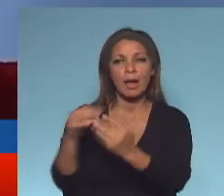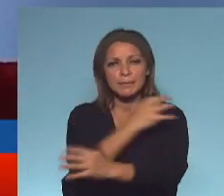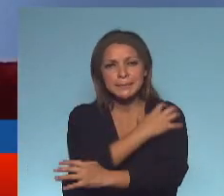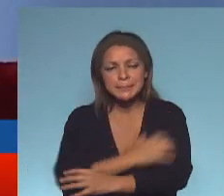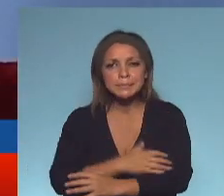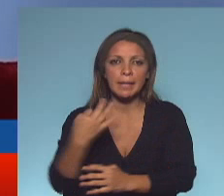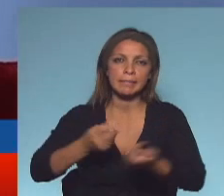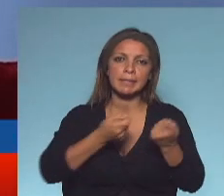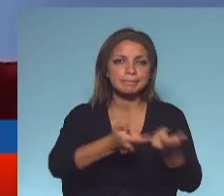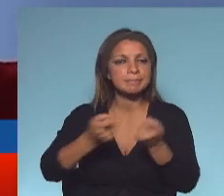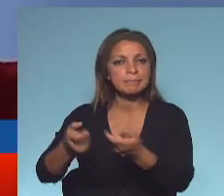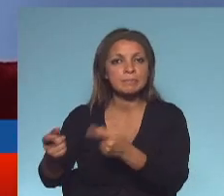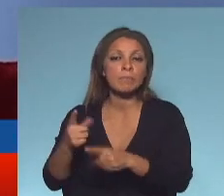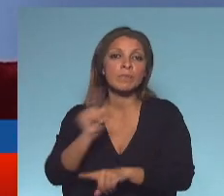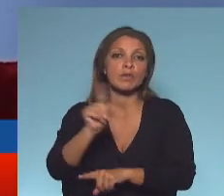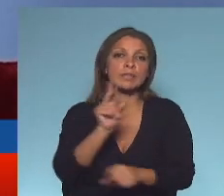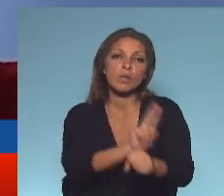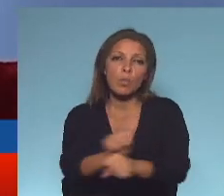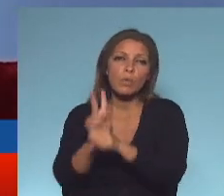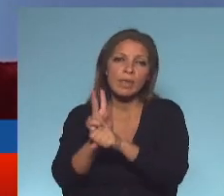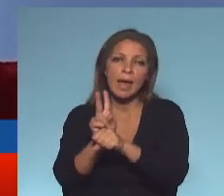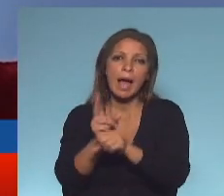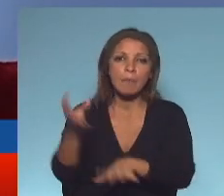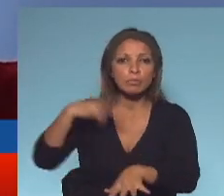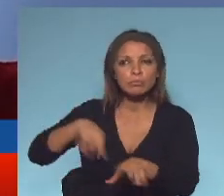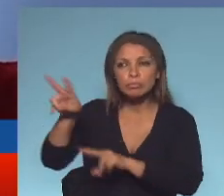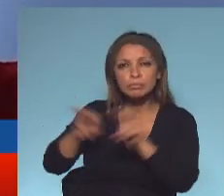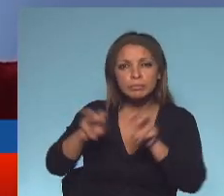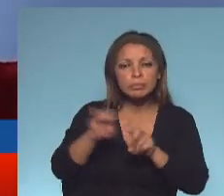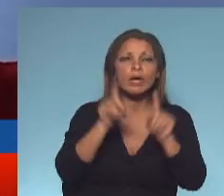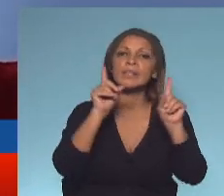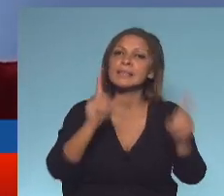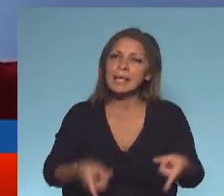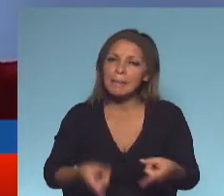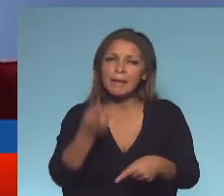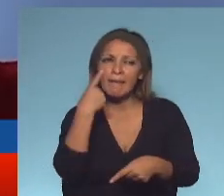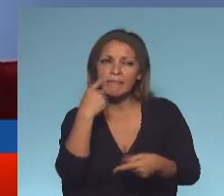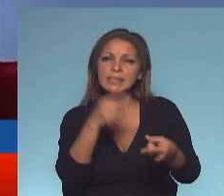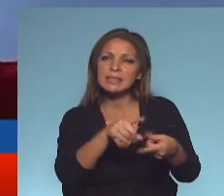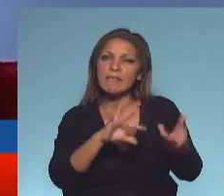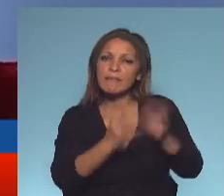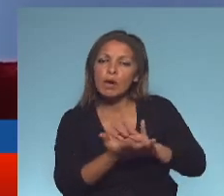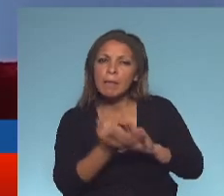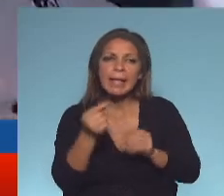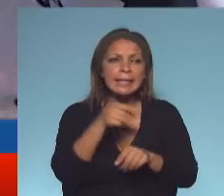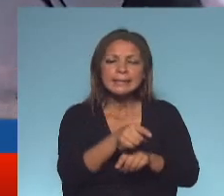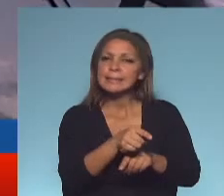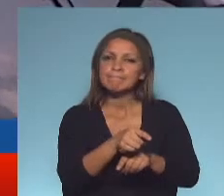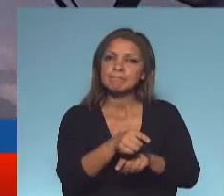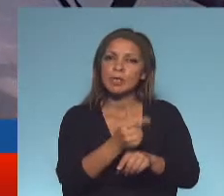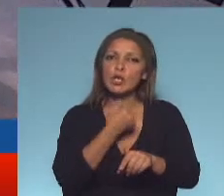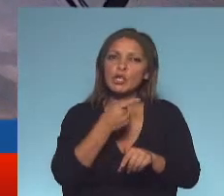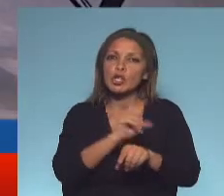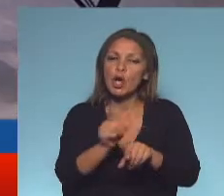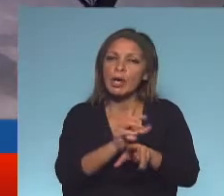Argentina. Porque no solamente cuidamos el ingreso, sino que miramos y custodiamos esa canaleta por donde tenemos que evitar que se vayan